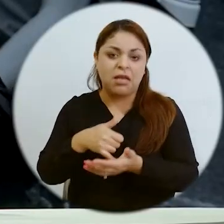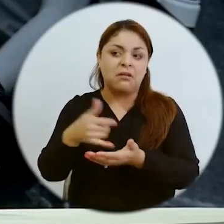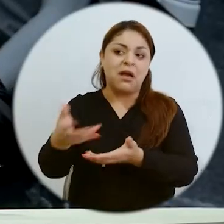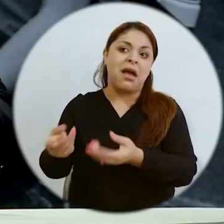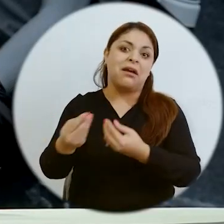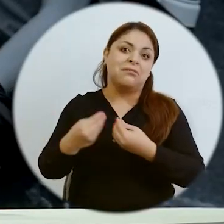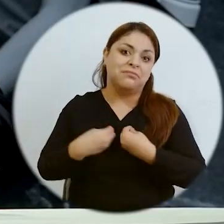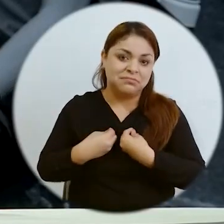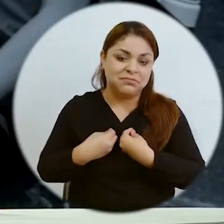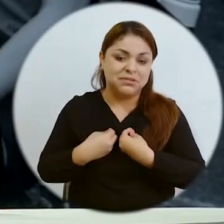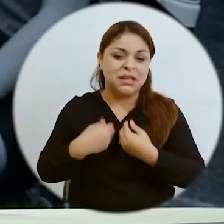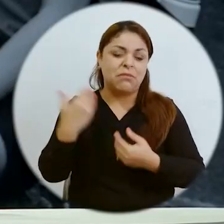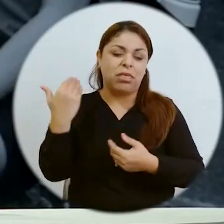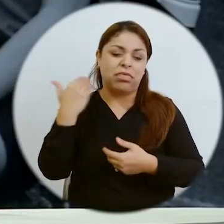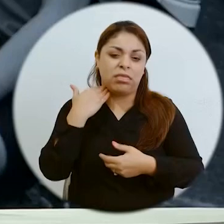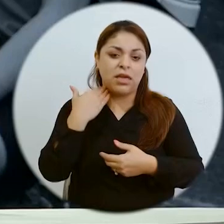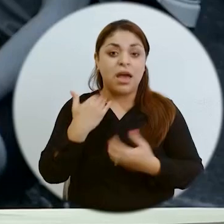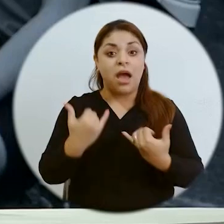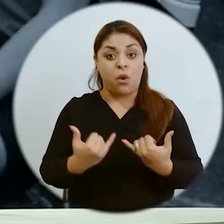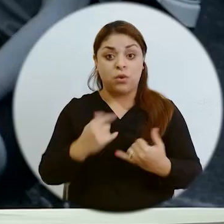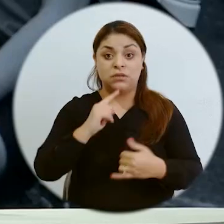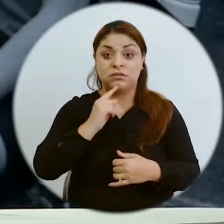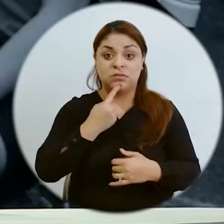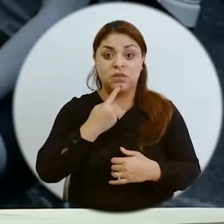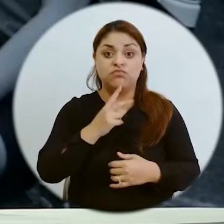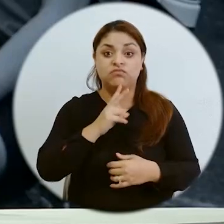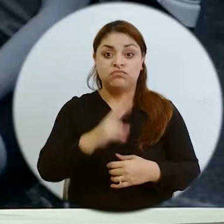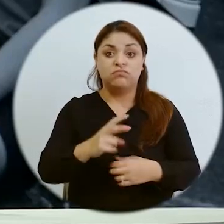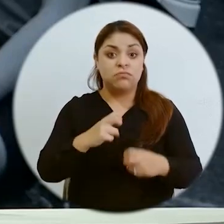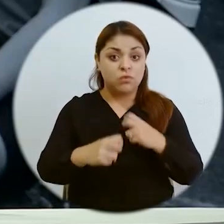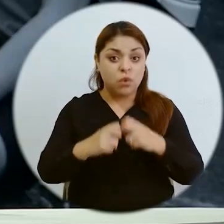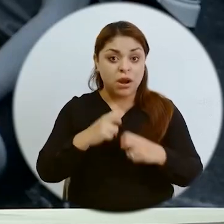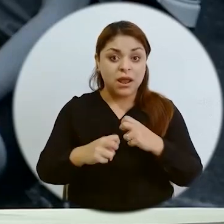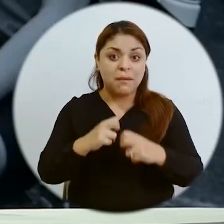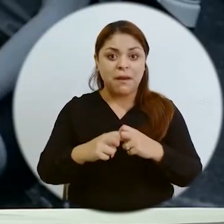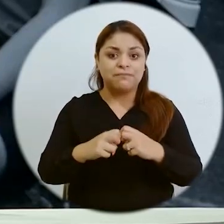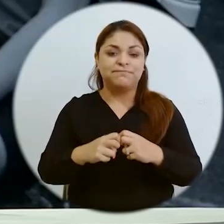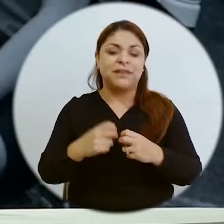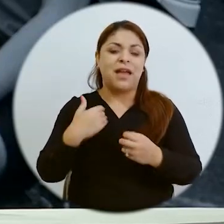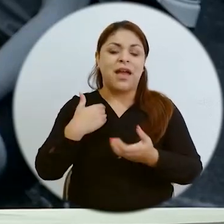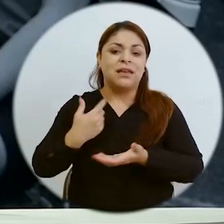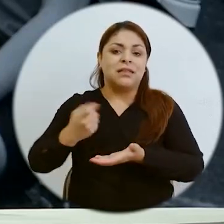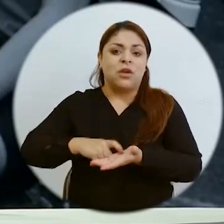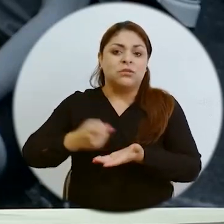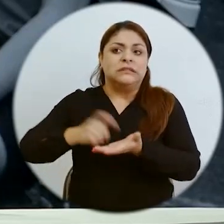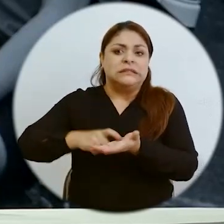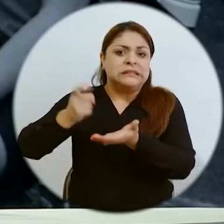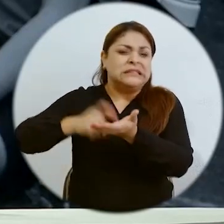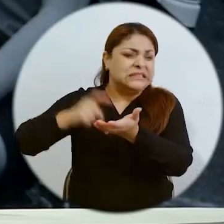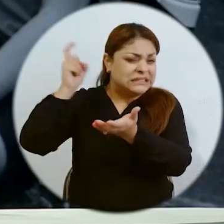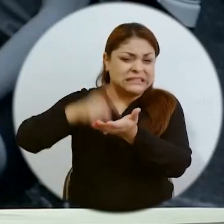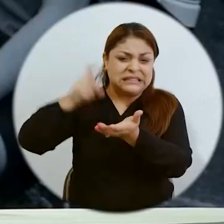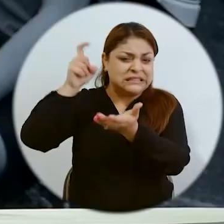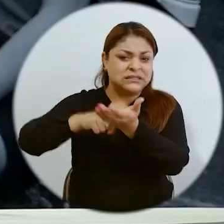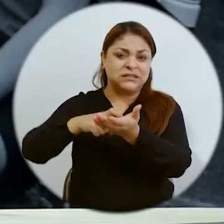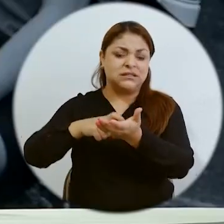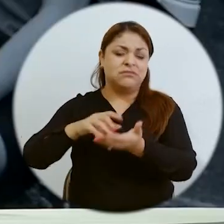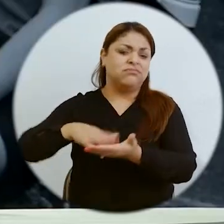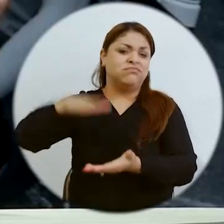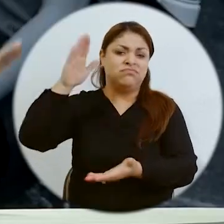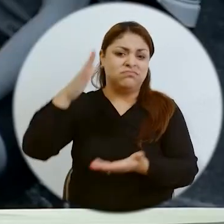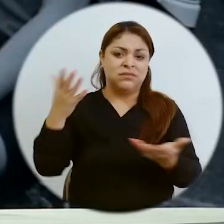mayor. Y entonces tenemos ahora un problema seriosísimo, que es el problema que ya bien lo apuntaban, del sobreendeudamiento, y hay que buscarle una